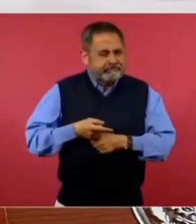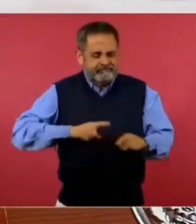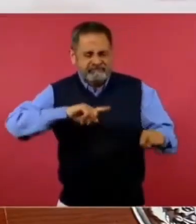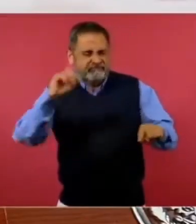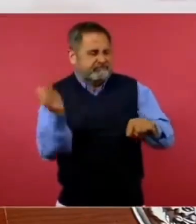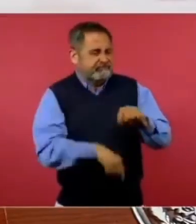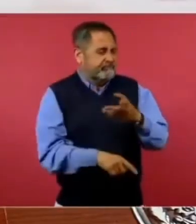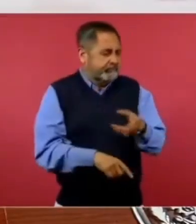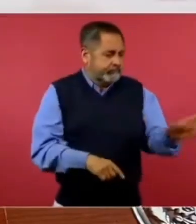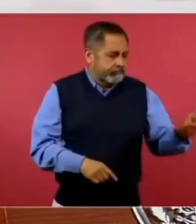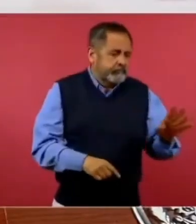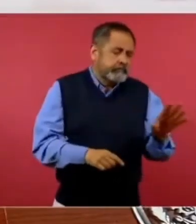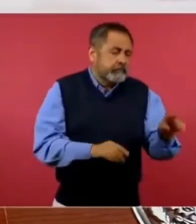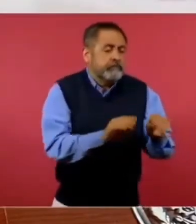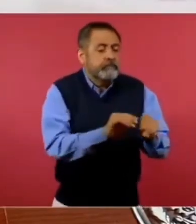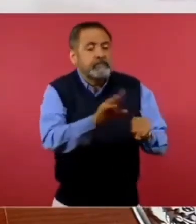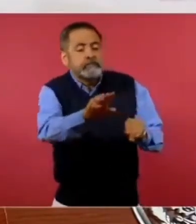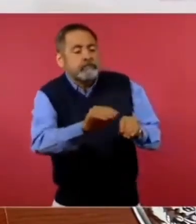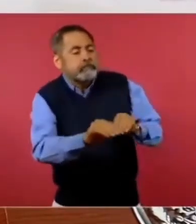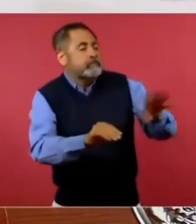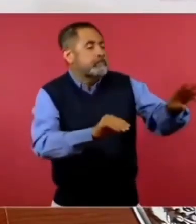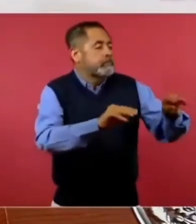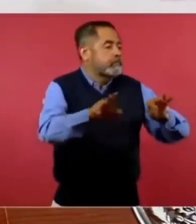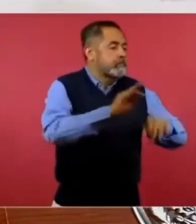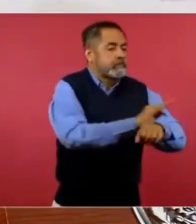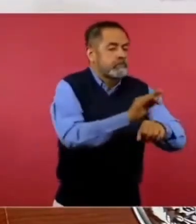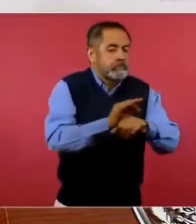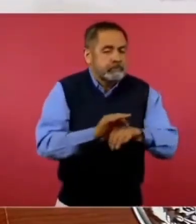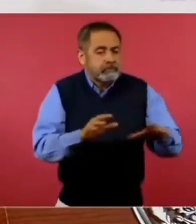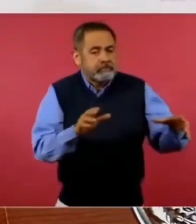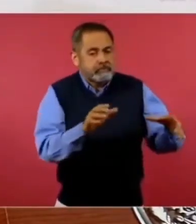claro, negociado. Eso se podría,